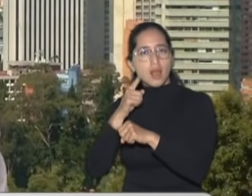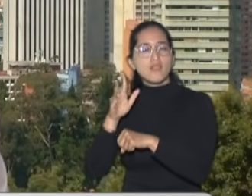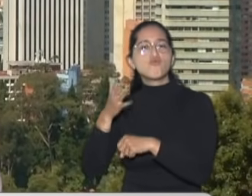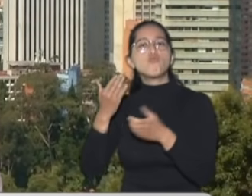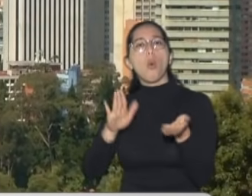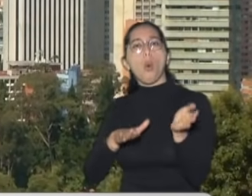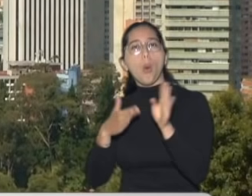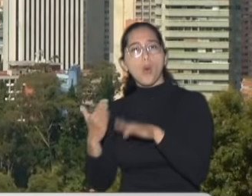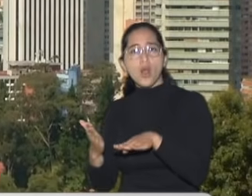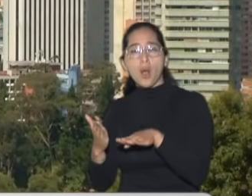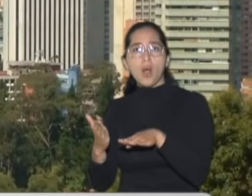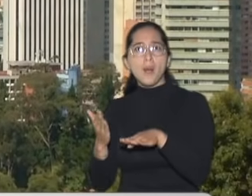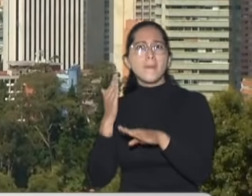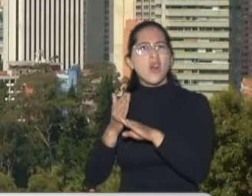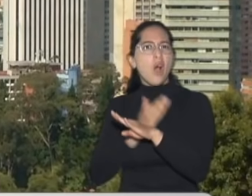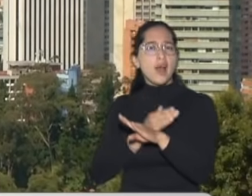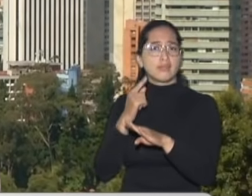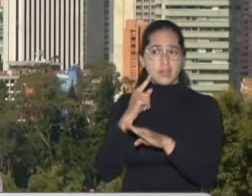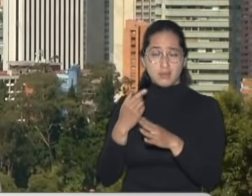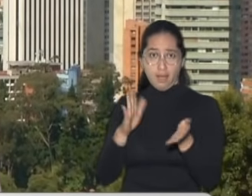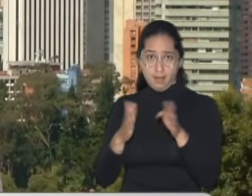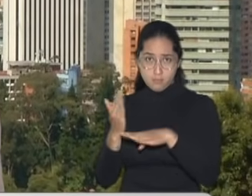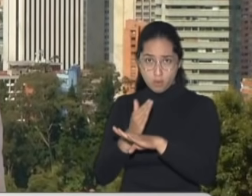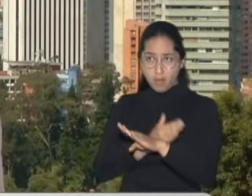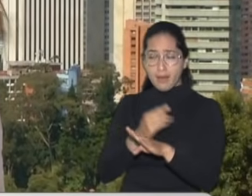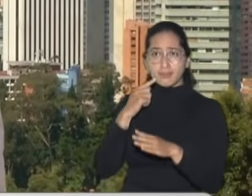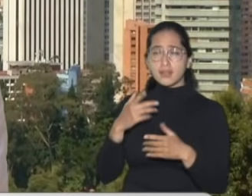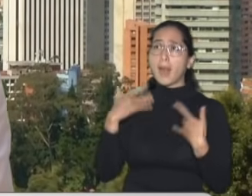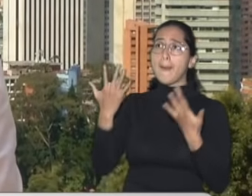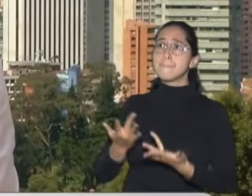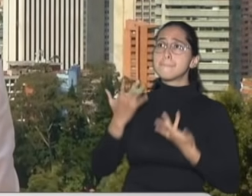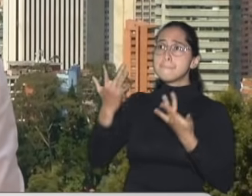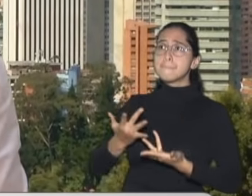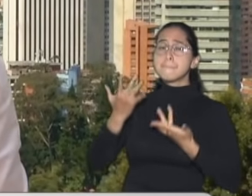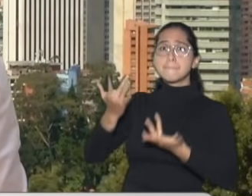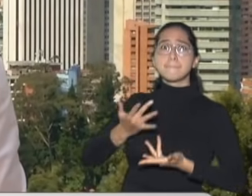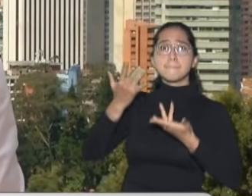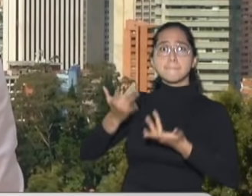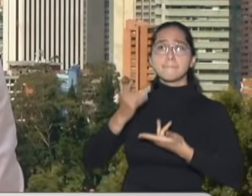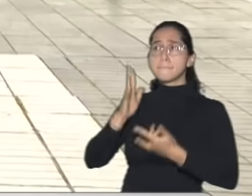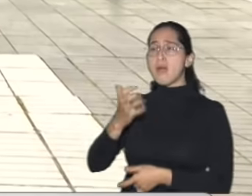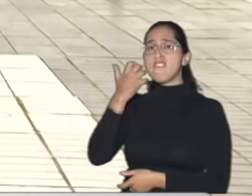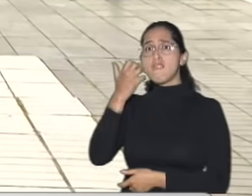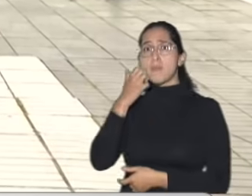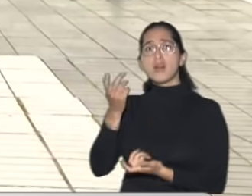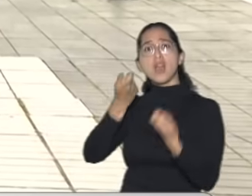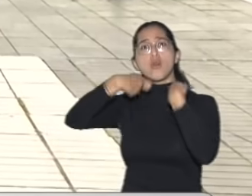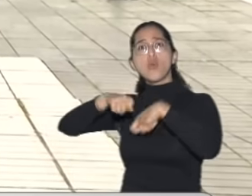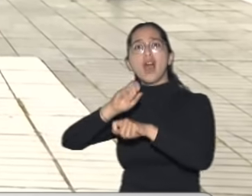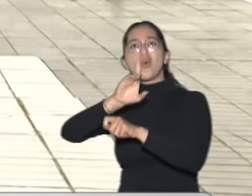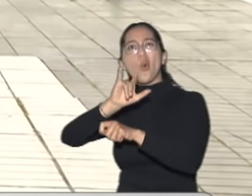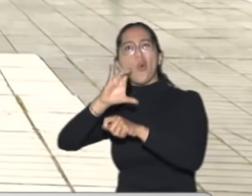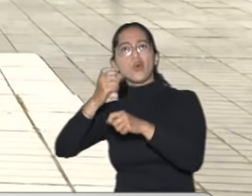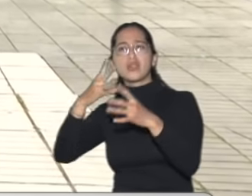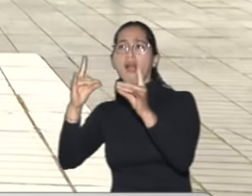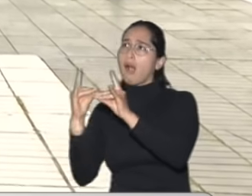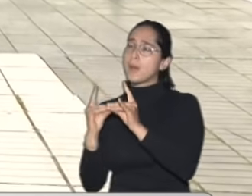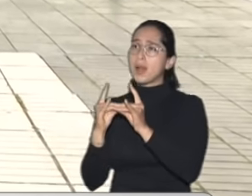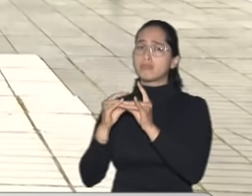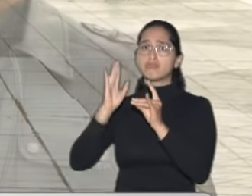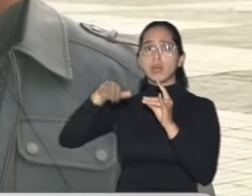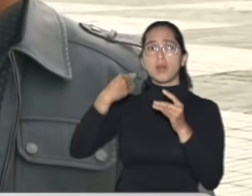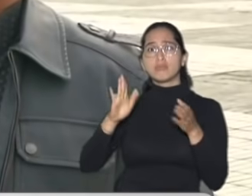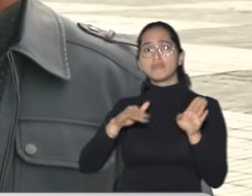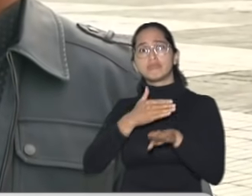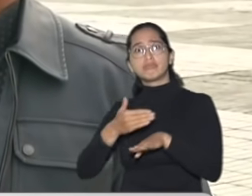fallecido esperando una unidad de cuidados intensivos. Murió a causa del COVID-19. 215 personas habrían fallecido